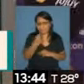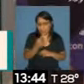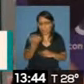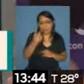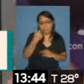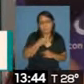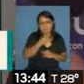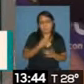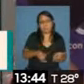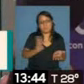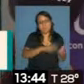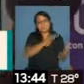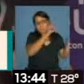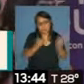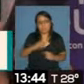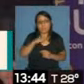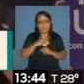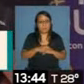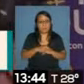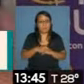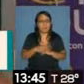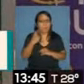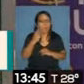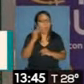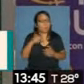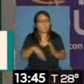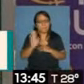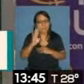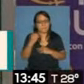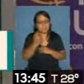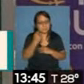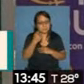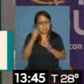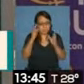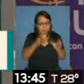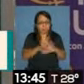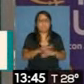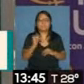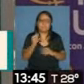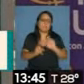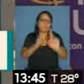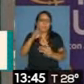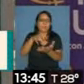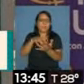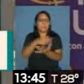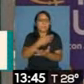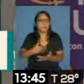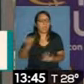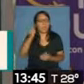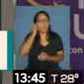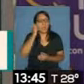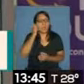de volver entonces, de regresar, pero con algo más concreto ya? Exacto. Algunos empresarios también con ideas